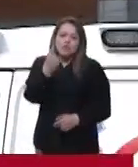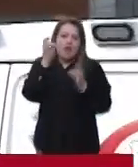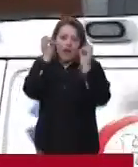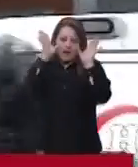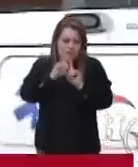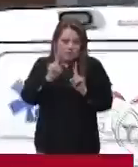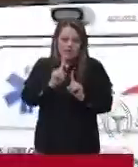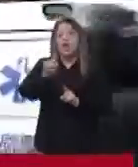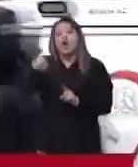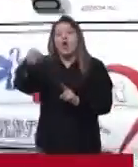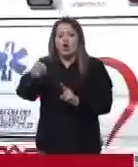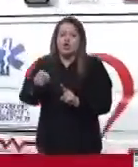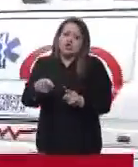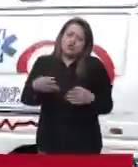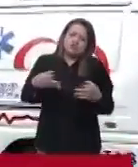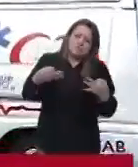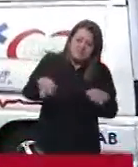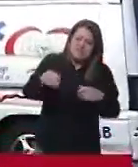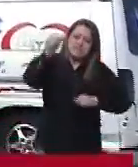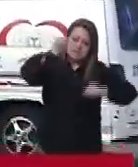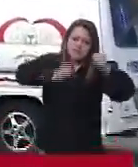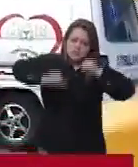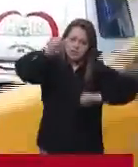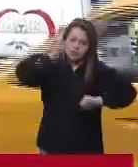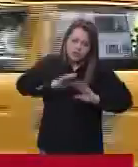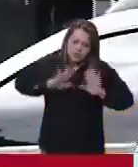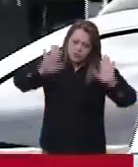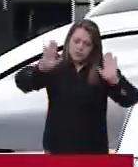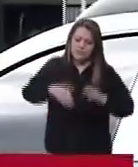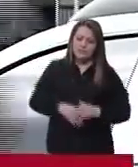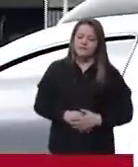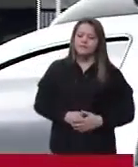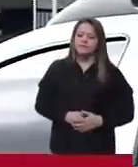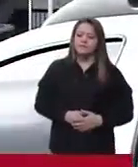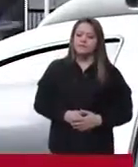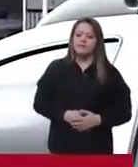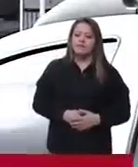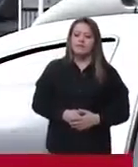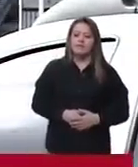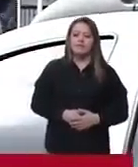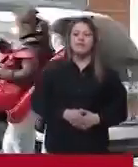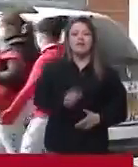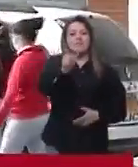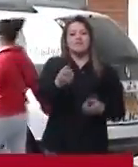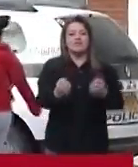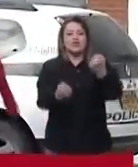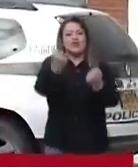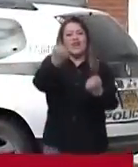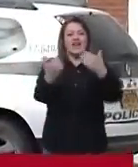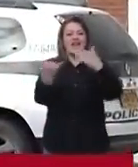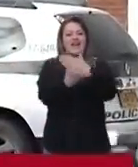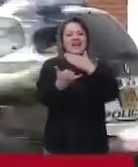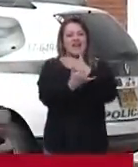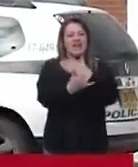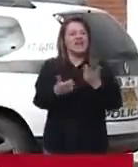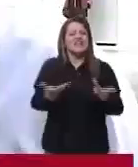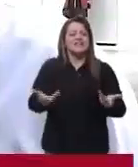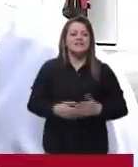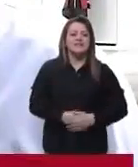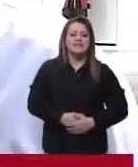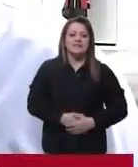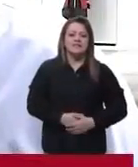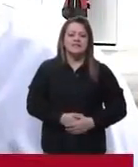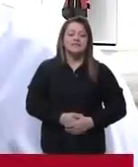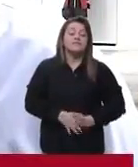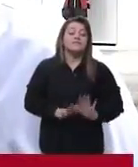gravedad. Afortunadamente todos están estables en este momento. Vamos. En cuanto al estado de salud del conductor del SITP, tiene traumas de tejidos blandos